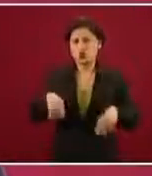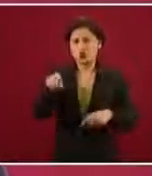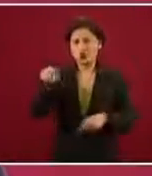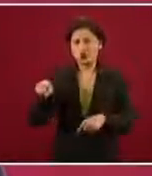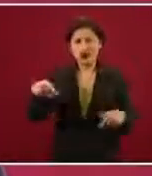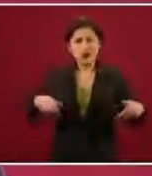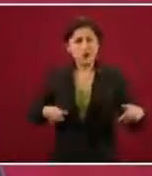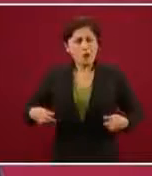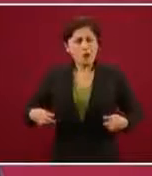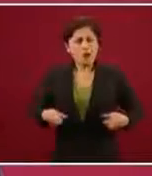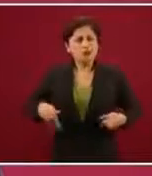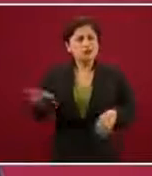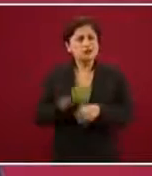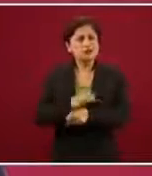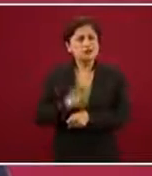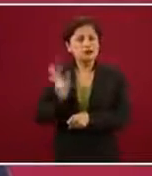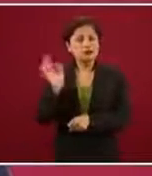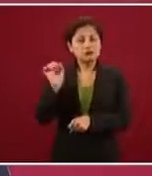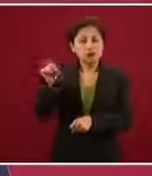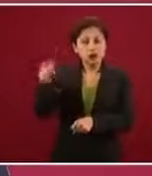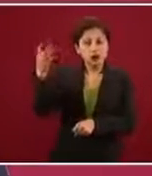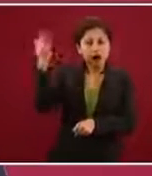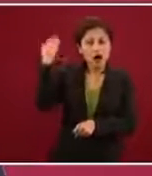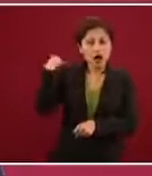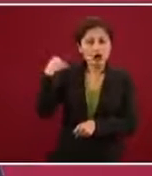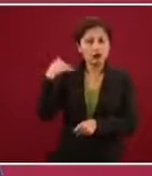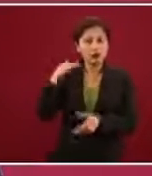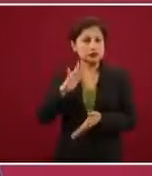hacían al amparo del poder público.